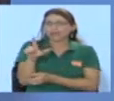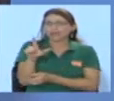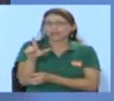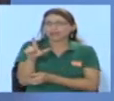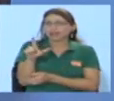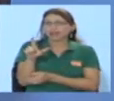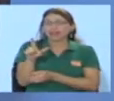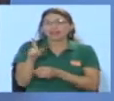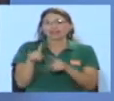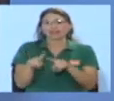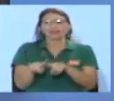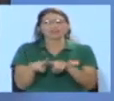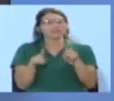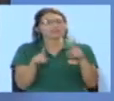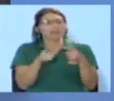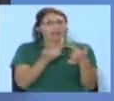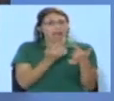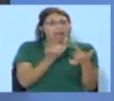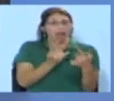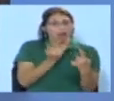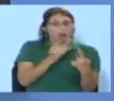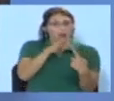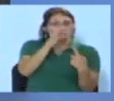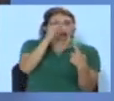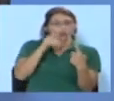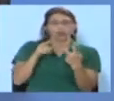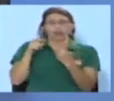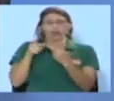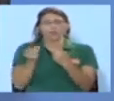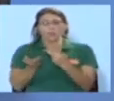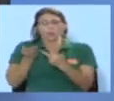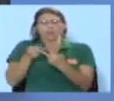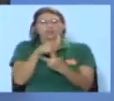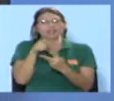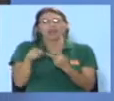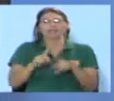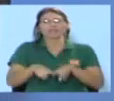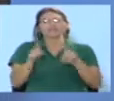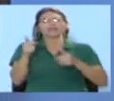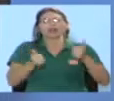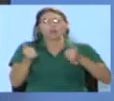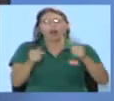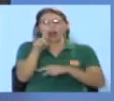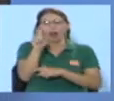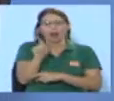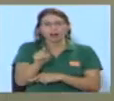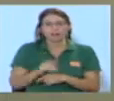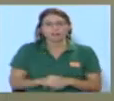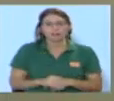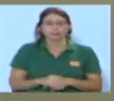diferencia entre las dos opciones, la que tenemos ahora y la que está en la propuesta? Ok, básicamente lo que Sutel está